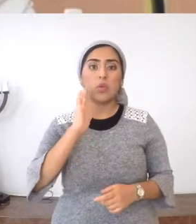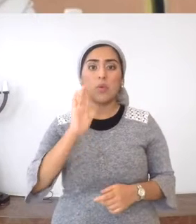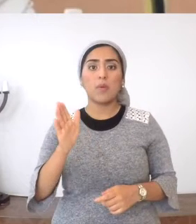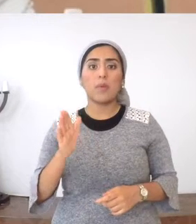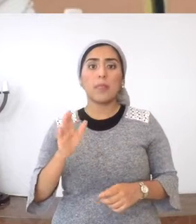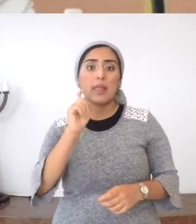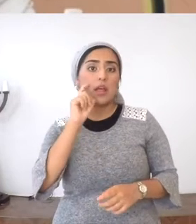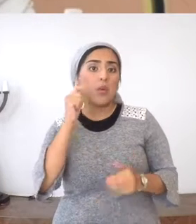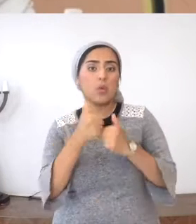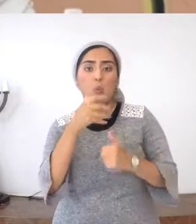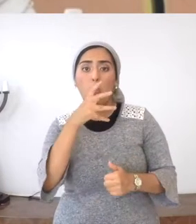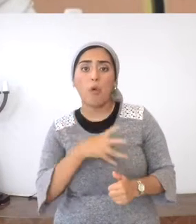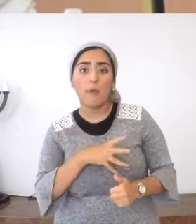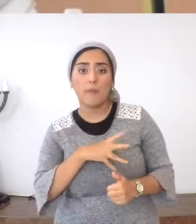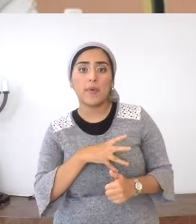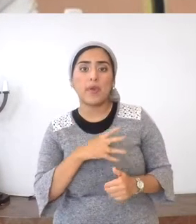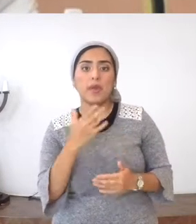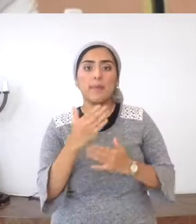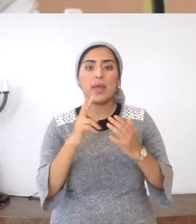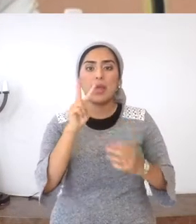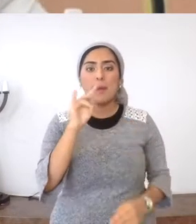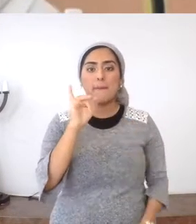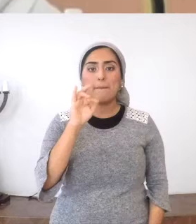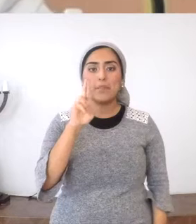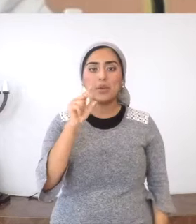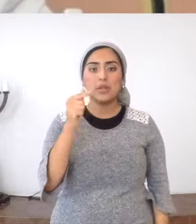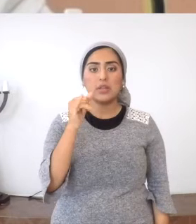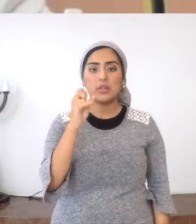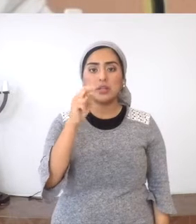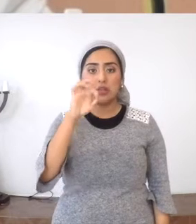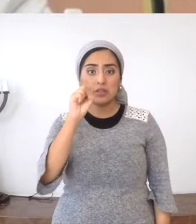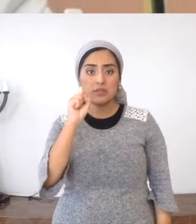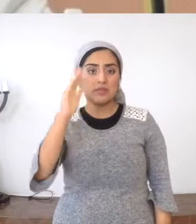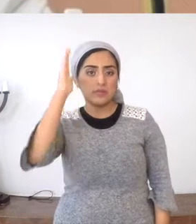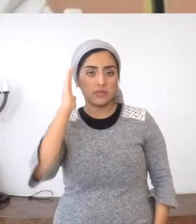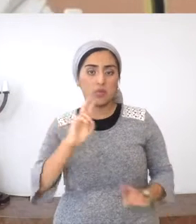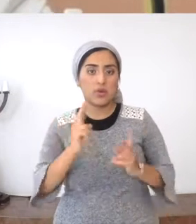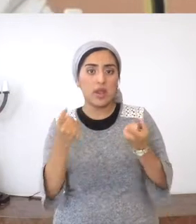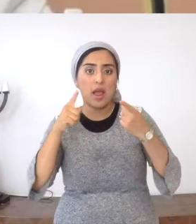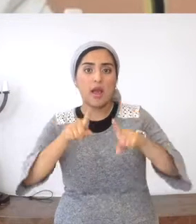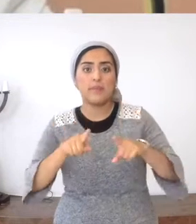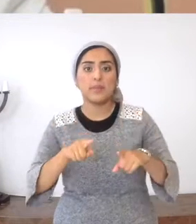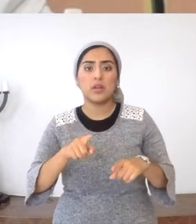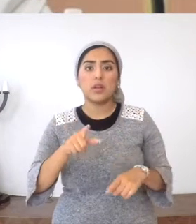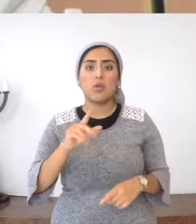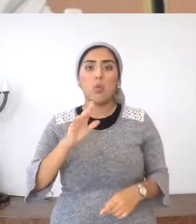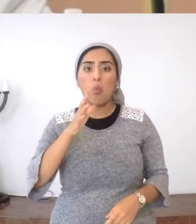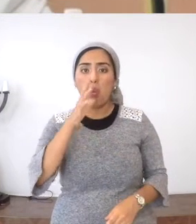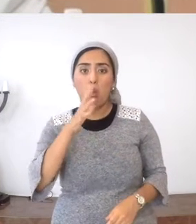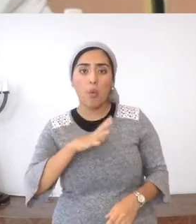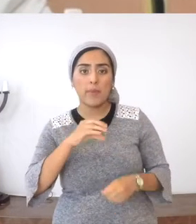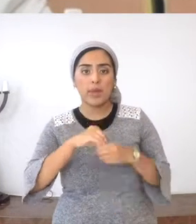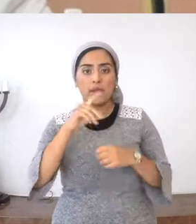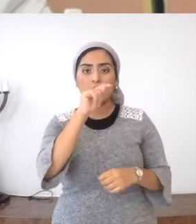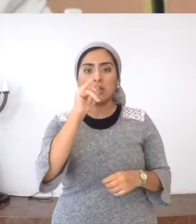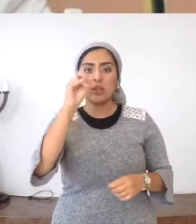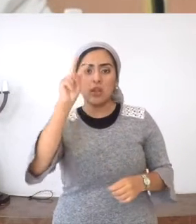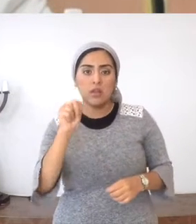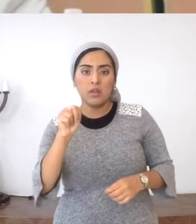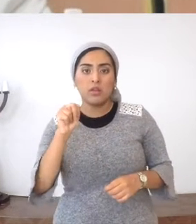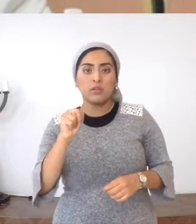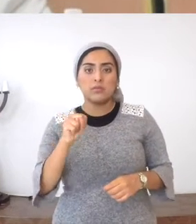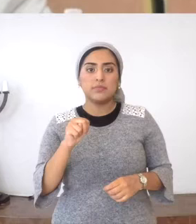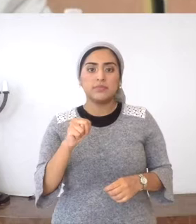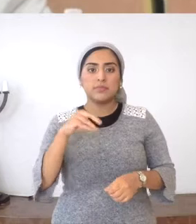Violarán A las mujeres En Zion A las vírgenes En las ciudades De Judá Violaron Perdón A las mujeres En Zion